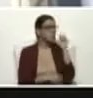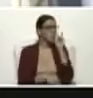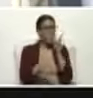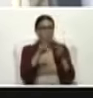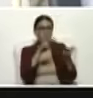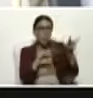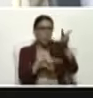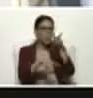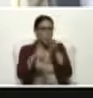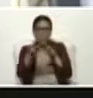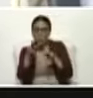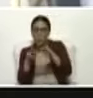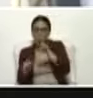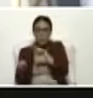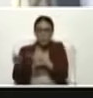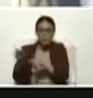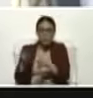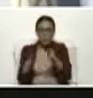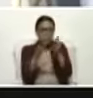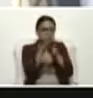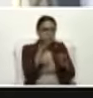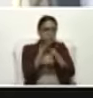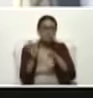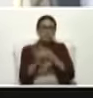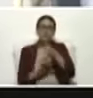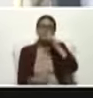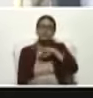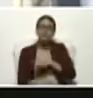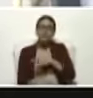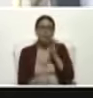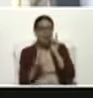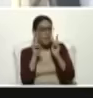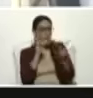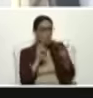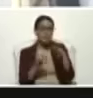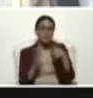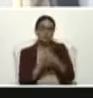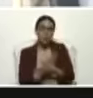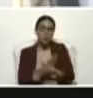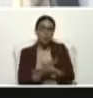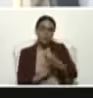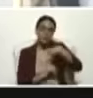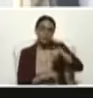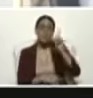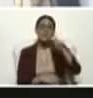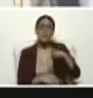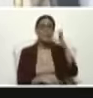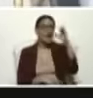Sánchez. Ahí hemos visto a nuestro general del pueblo soberano, Ezequiel Zamora.